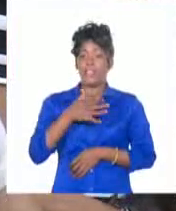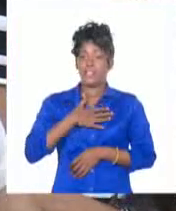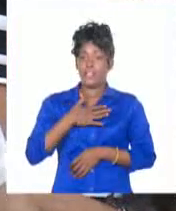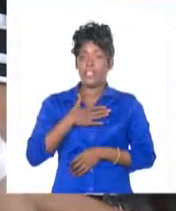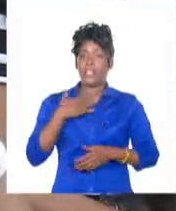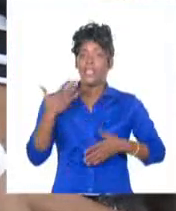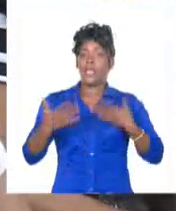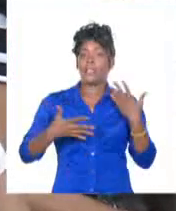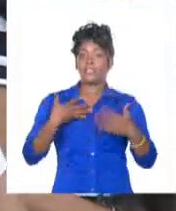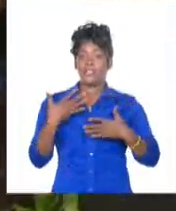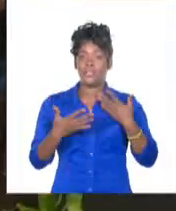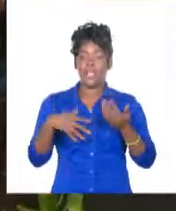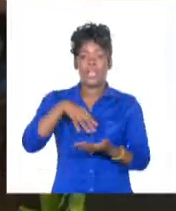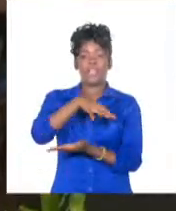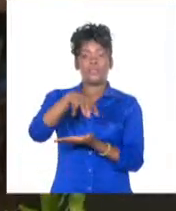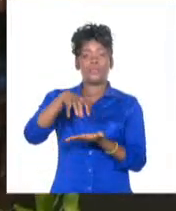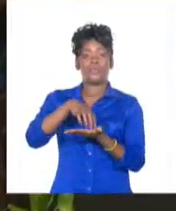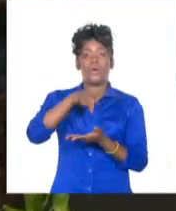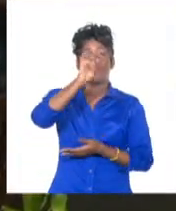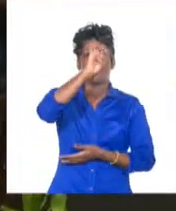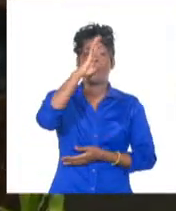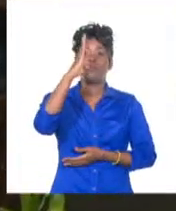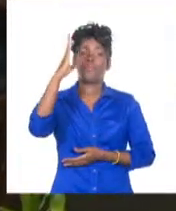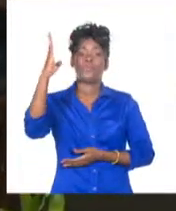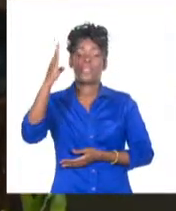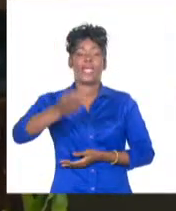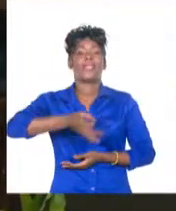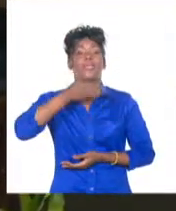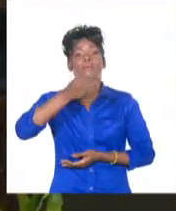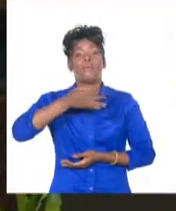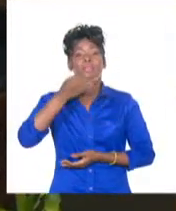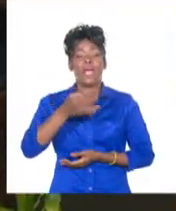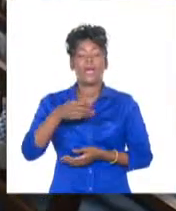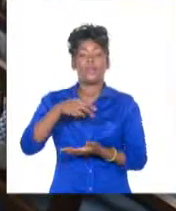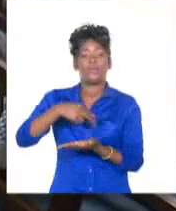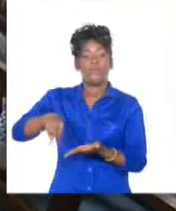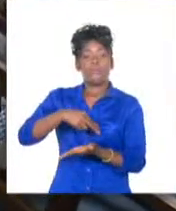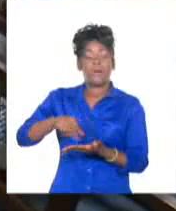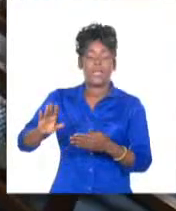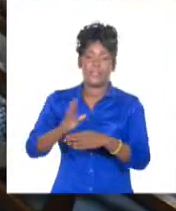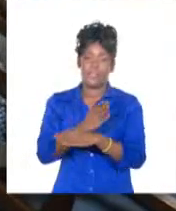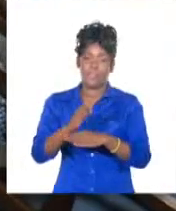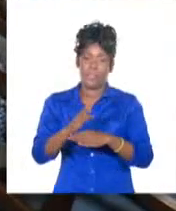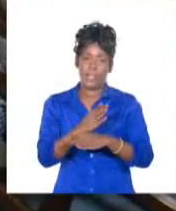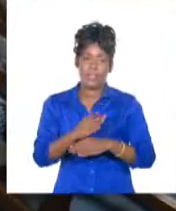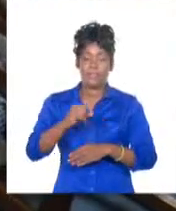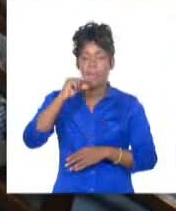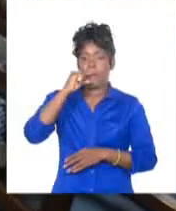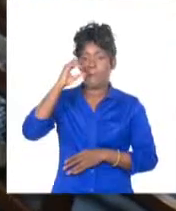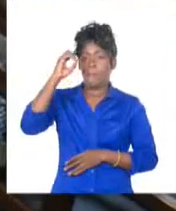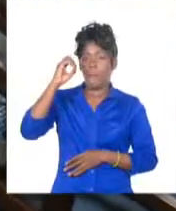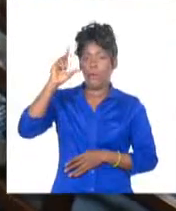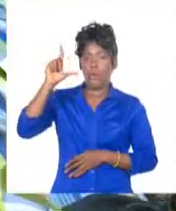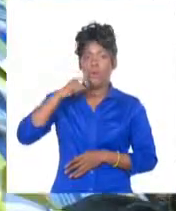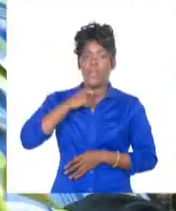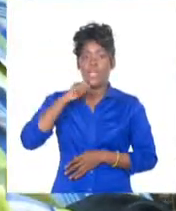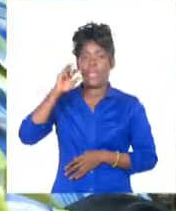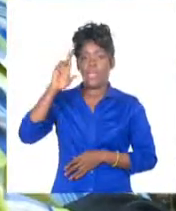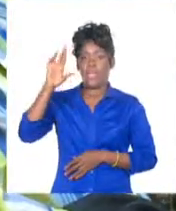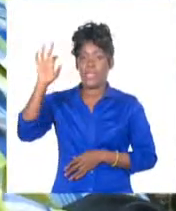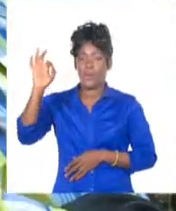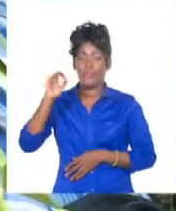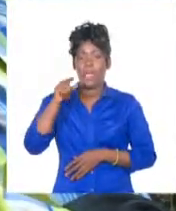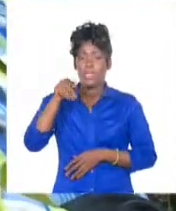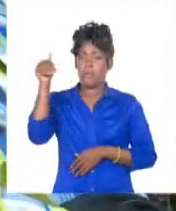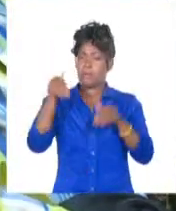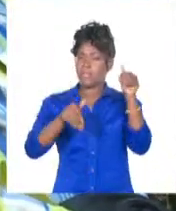Biblioteca Provincial Elvira Cape, se habló también de boleros y son en un encuentro al que acudieron amigos, familiares y los que bien conocen